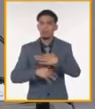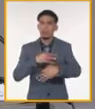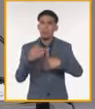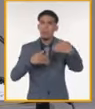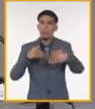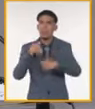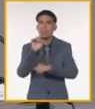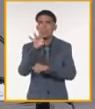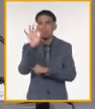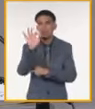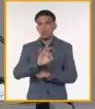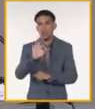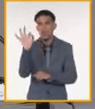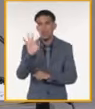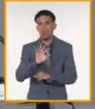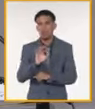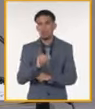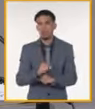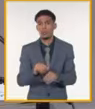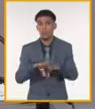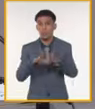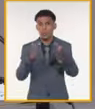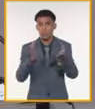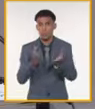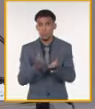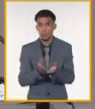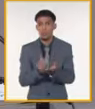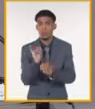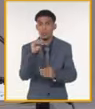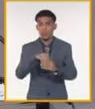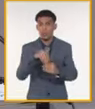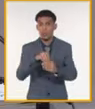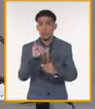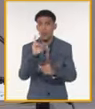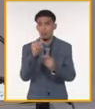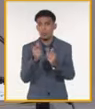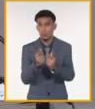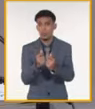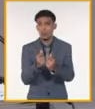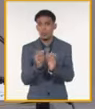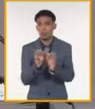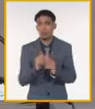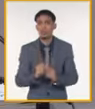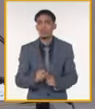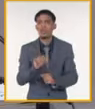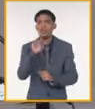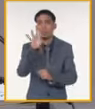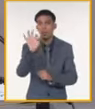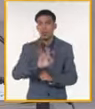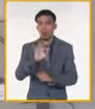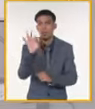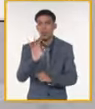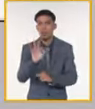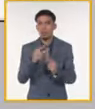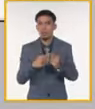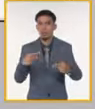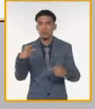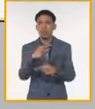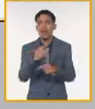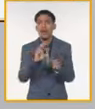un 15% del total de los ingresos que se han captado que han sido generados por las formas de gestión no